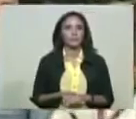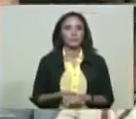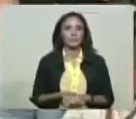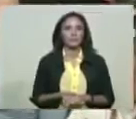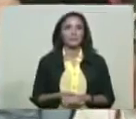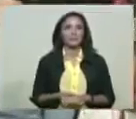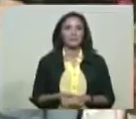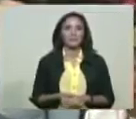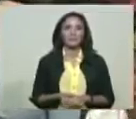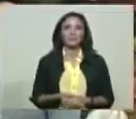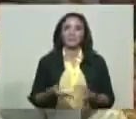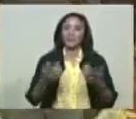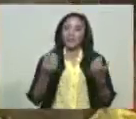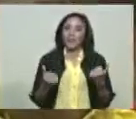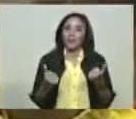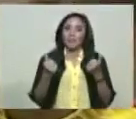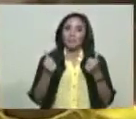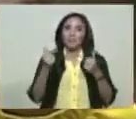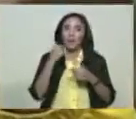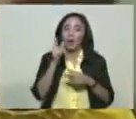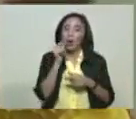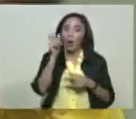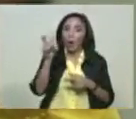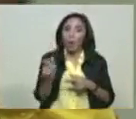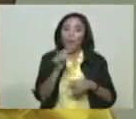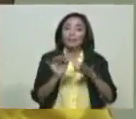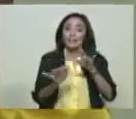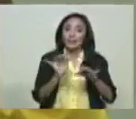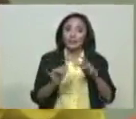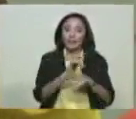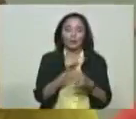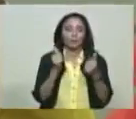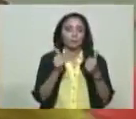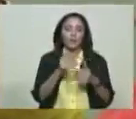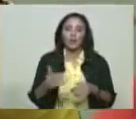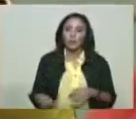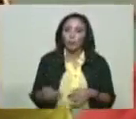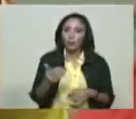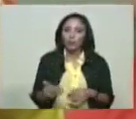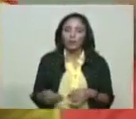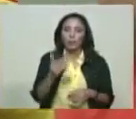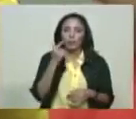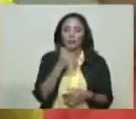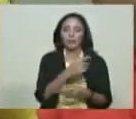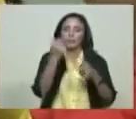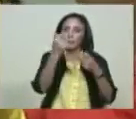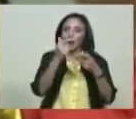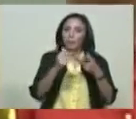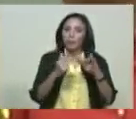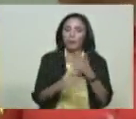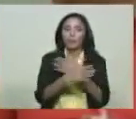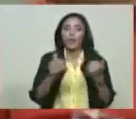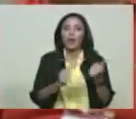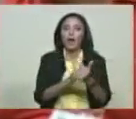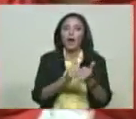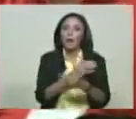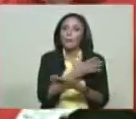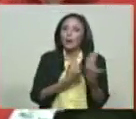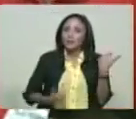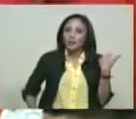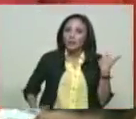eduardo ha logrado algo importante tenemos muchas cosas que hacer eduardo en la presidencia